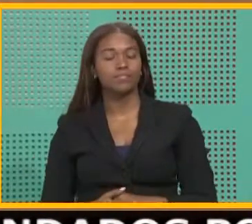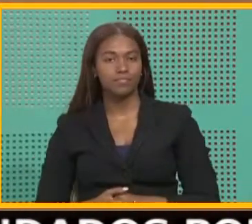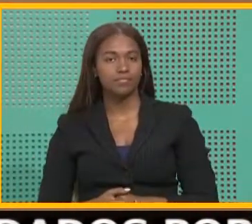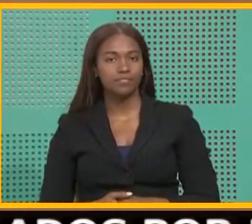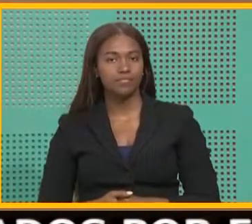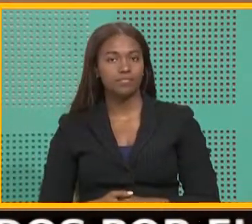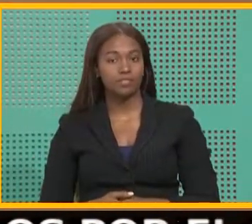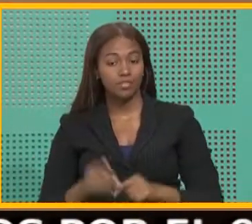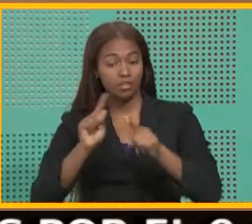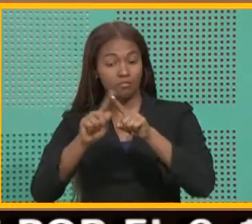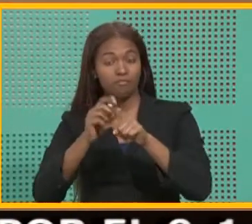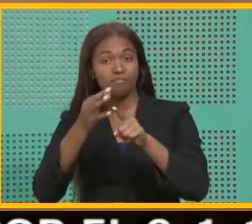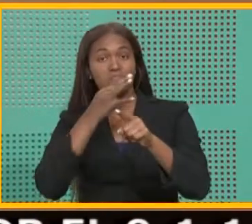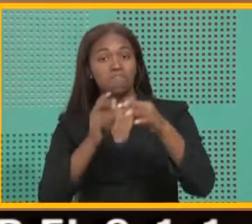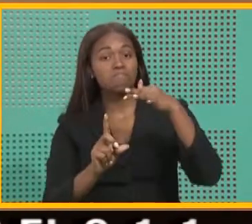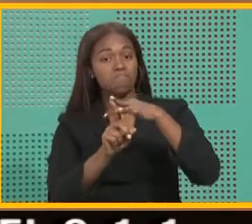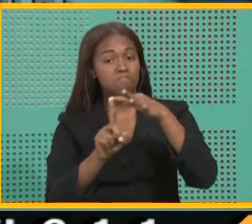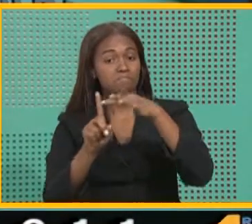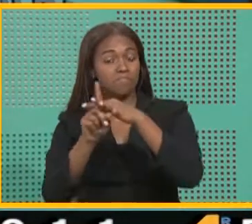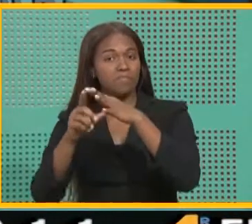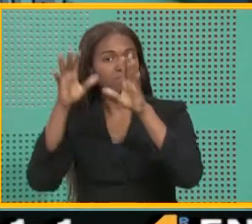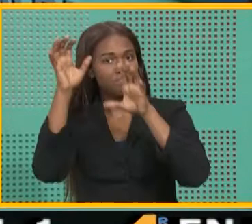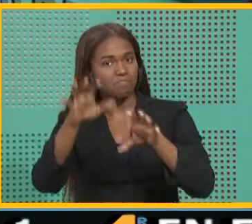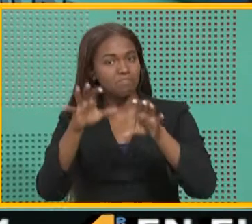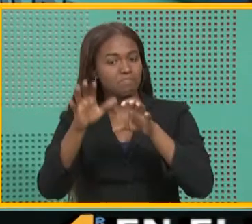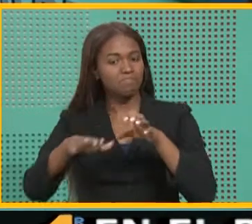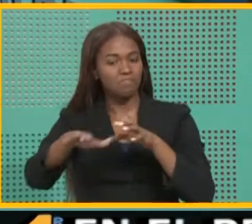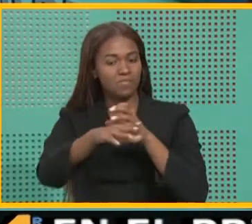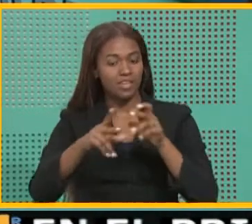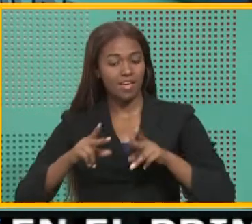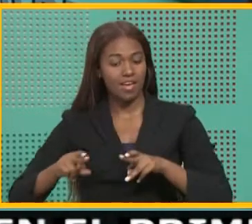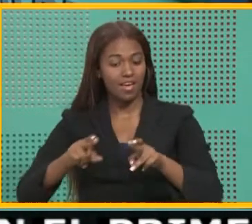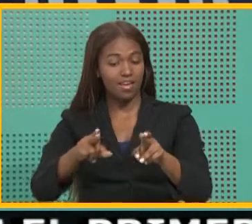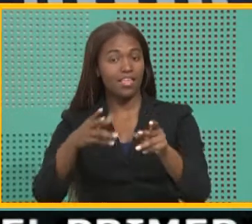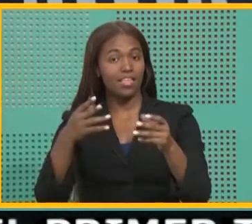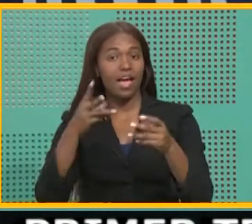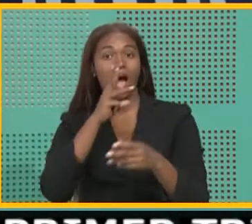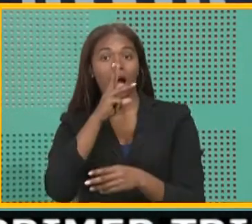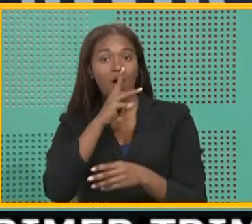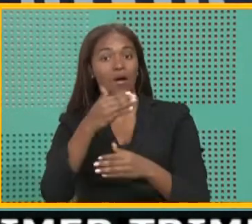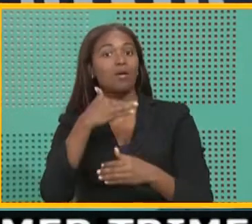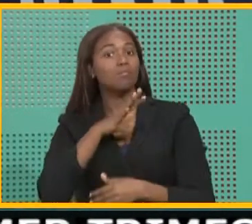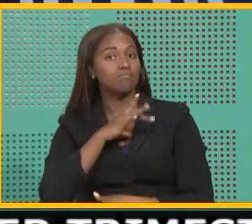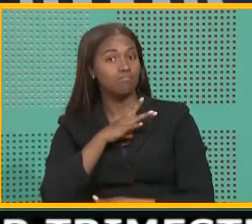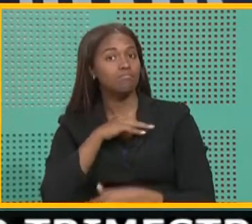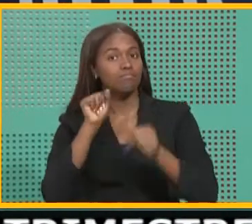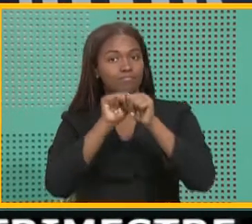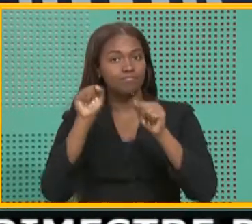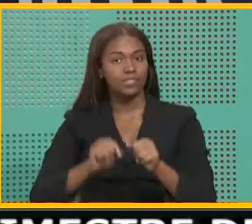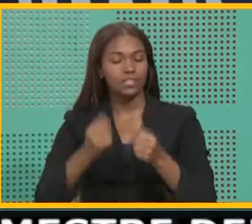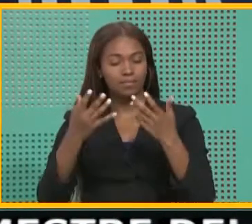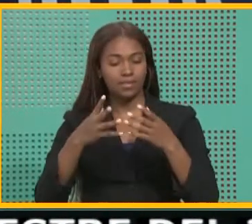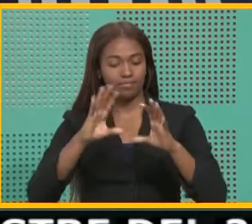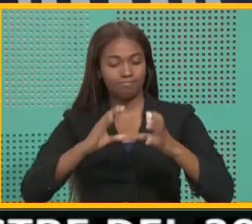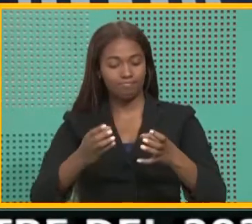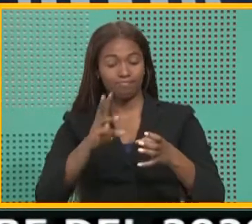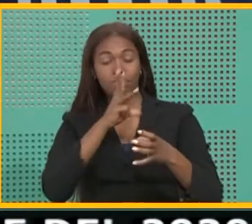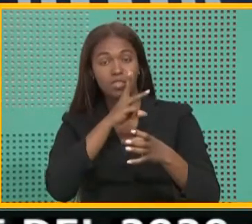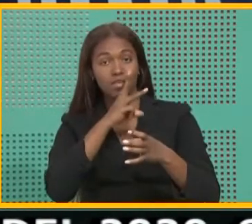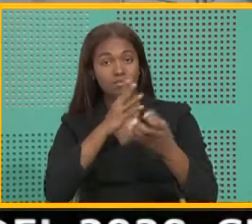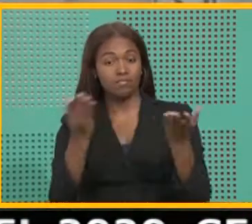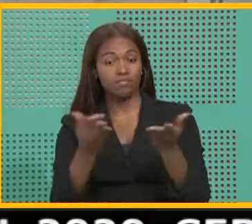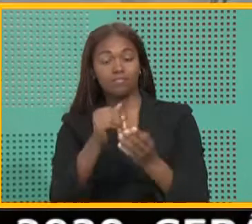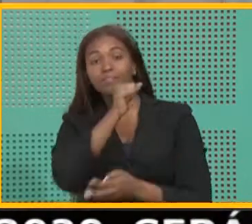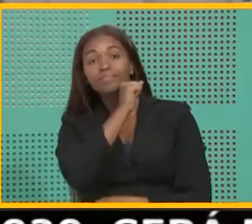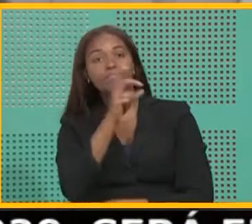Las precipitaciones que de forma esporádica han caído sobre las cuencas hídricas que alimentan los sistemas de la Corporación del Acueducto y Alcantarillado